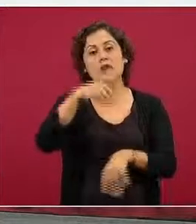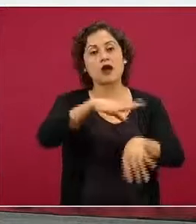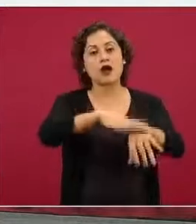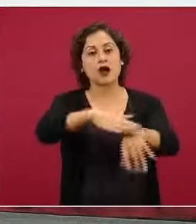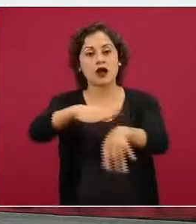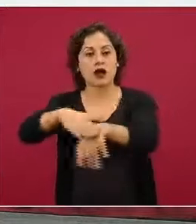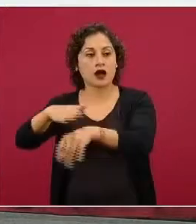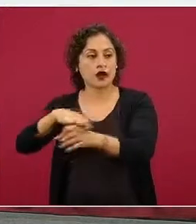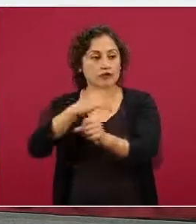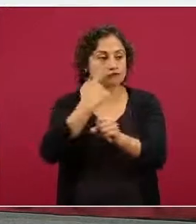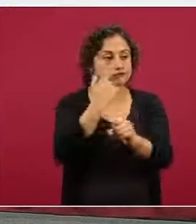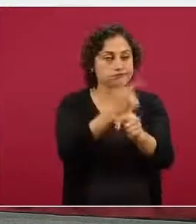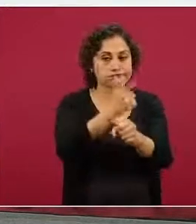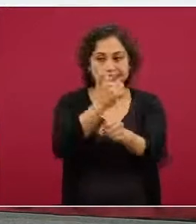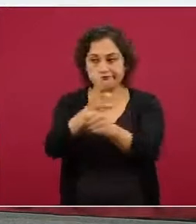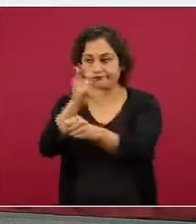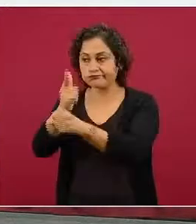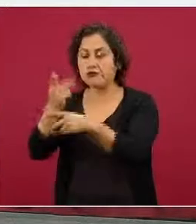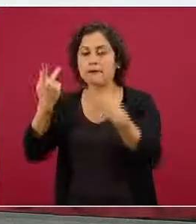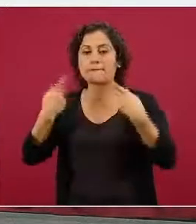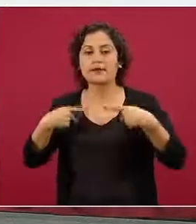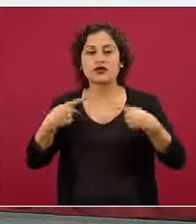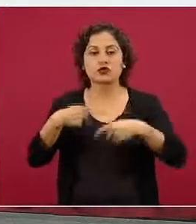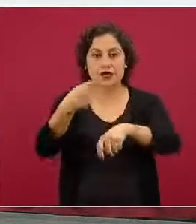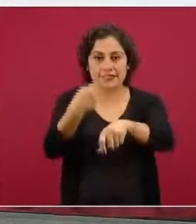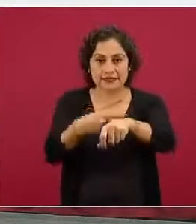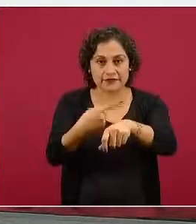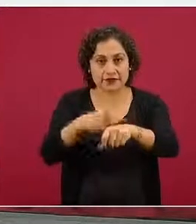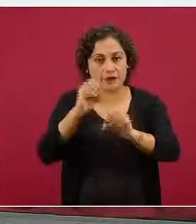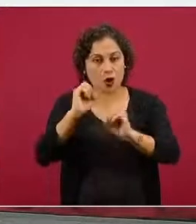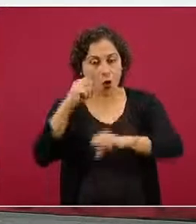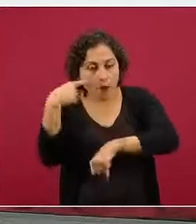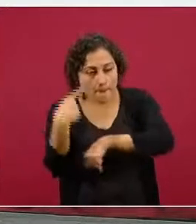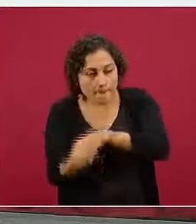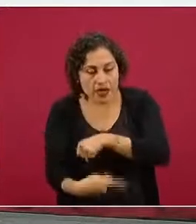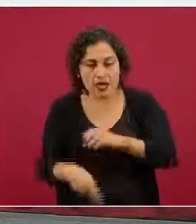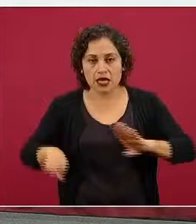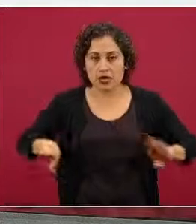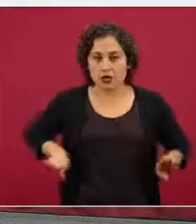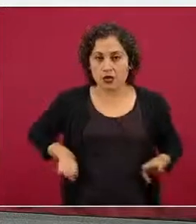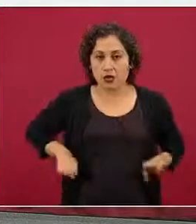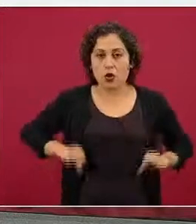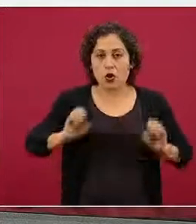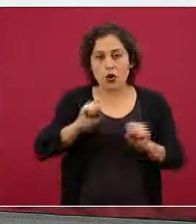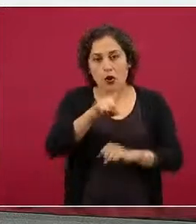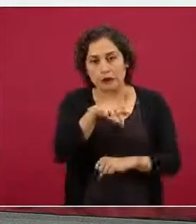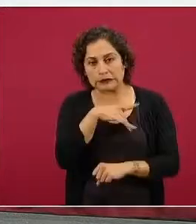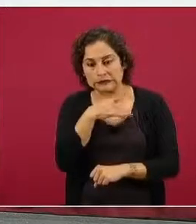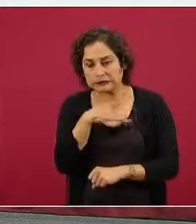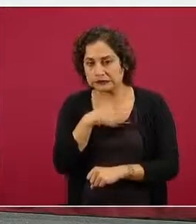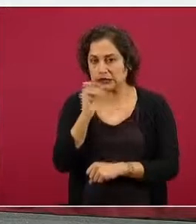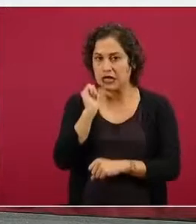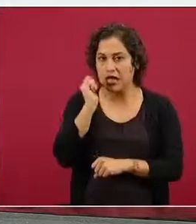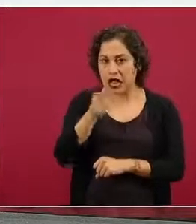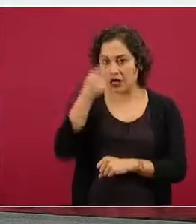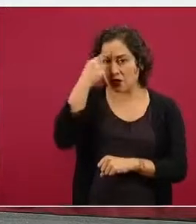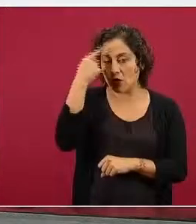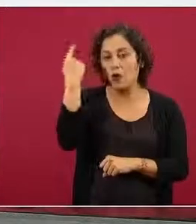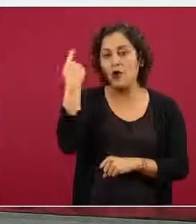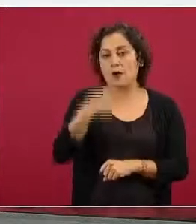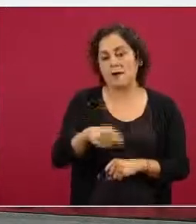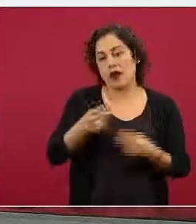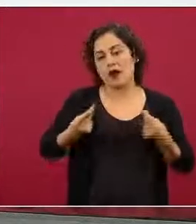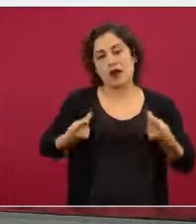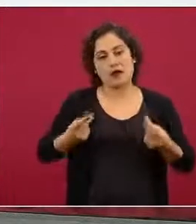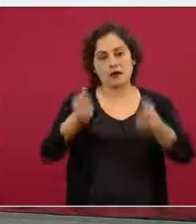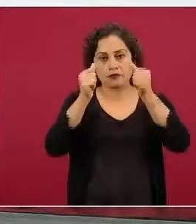la detección de personas con factores de riesgo y con sintomatología, para otorgarles la atención